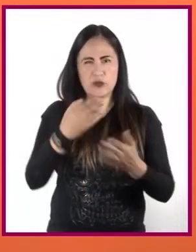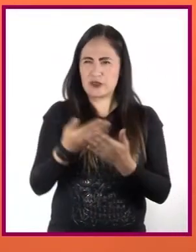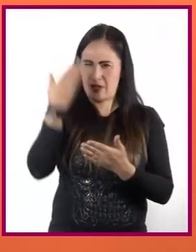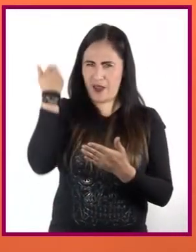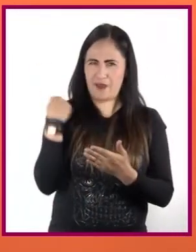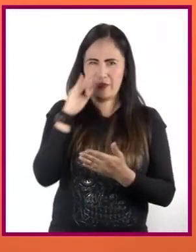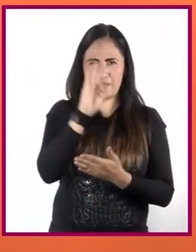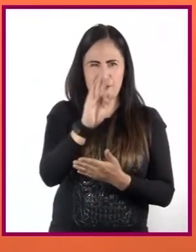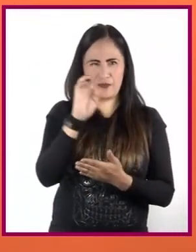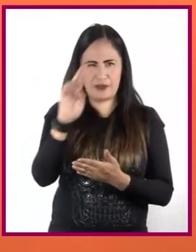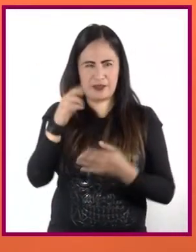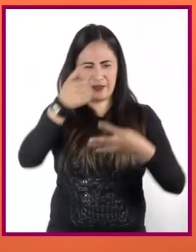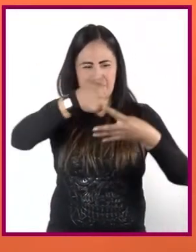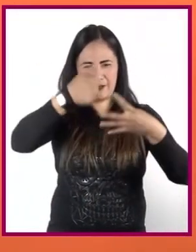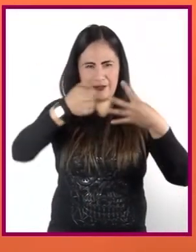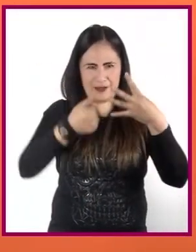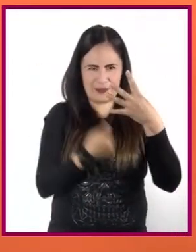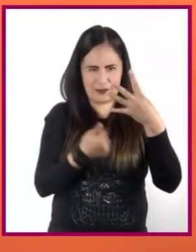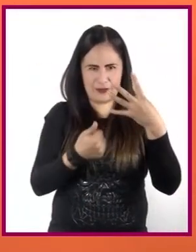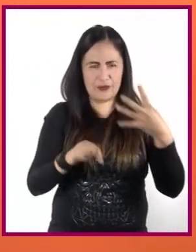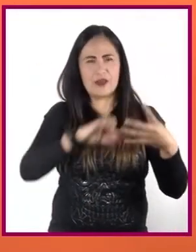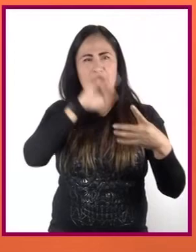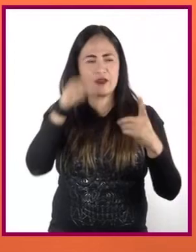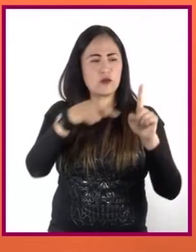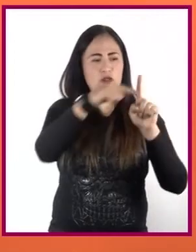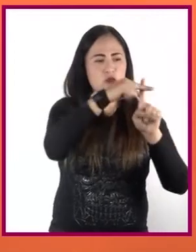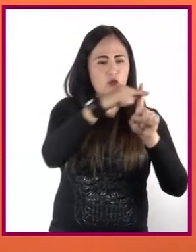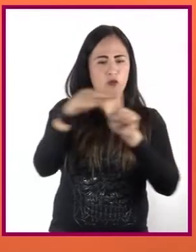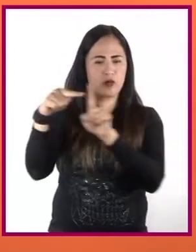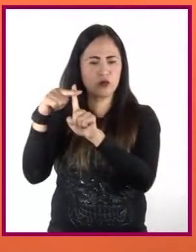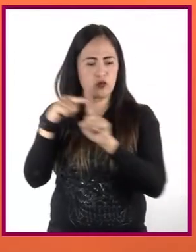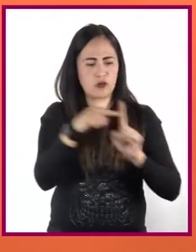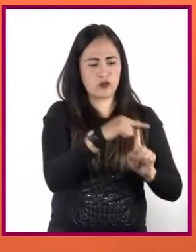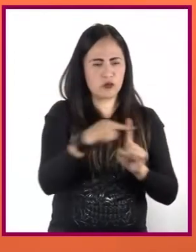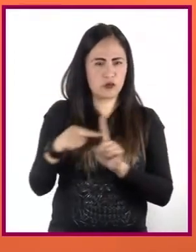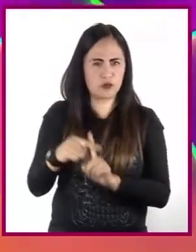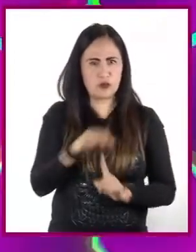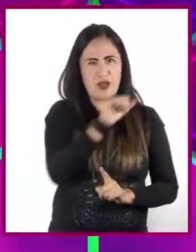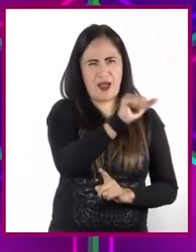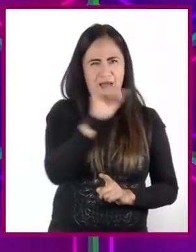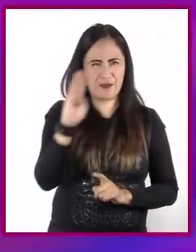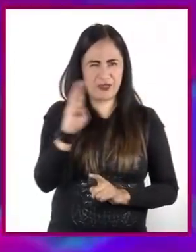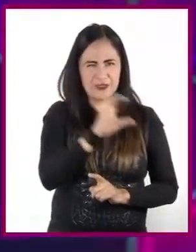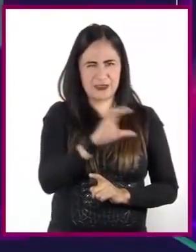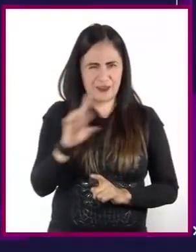frecuencia relativa de cada uno y realicemos las sumas correspondientes a cada pareja de candidatos.